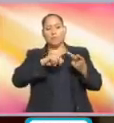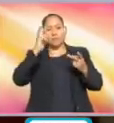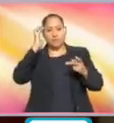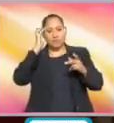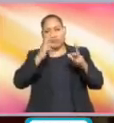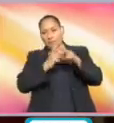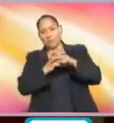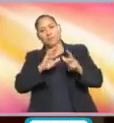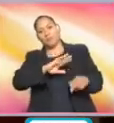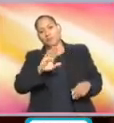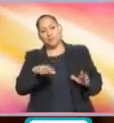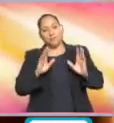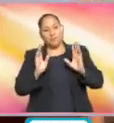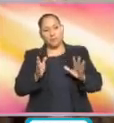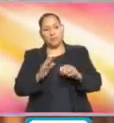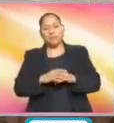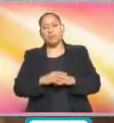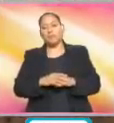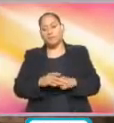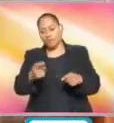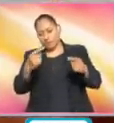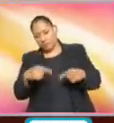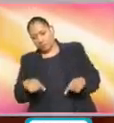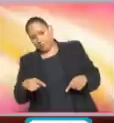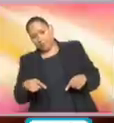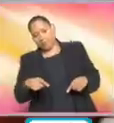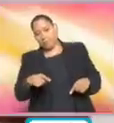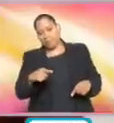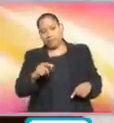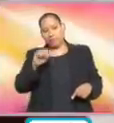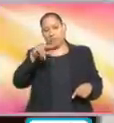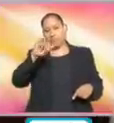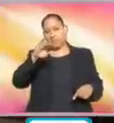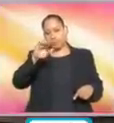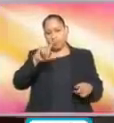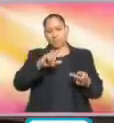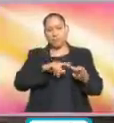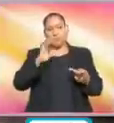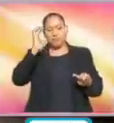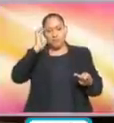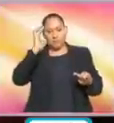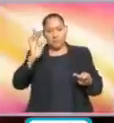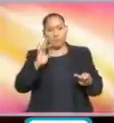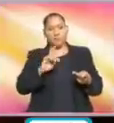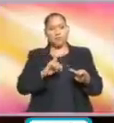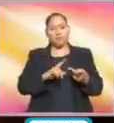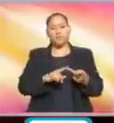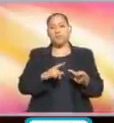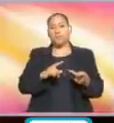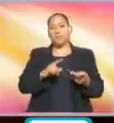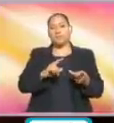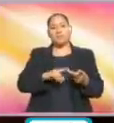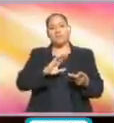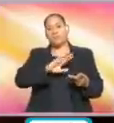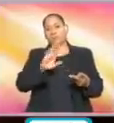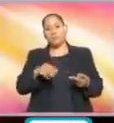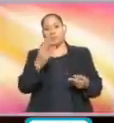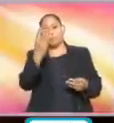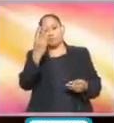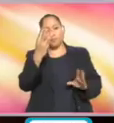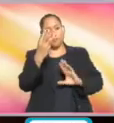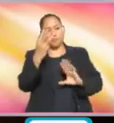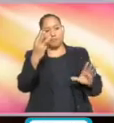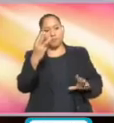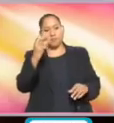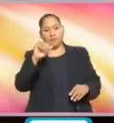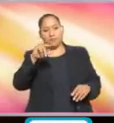se nos adelantaron, y abajo está Aníbal, el Santo, híjole, ¿quién va a creerme? Ya se nos adelantaron los tres,